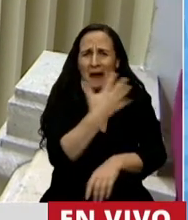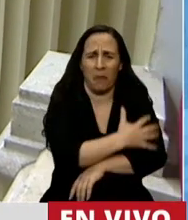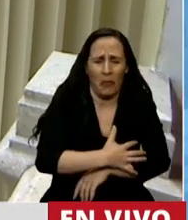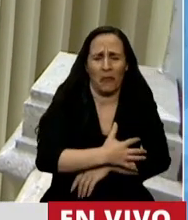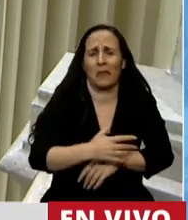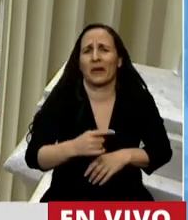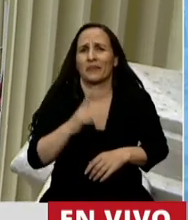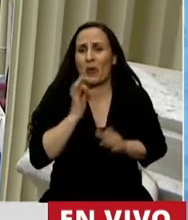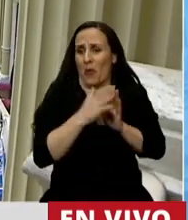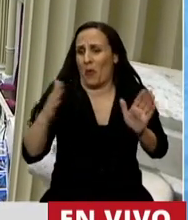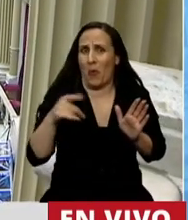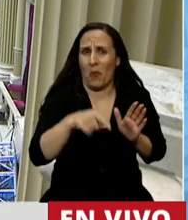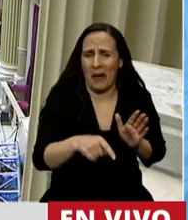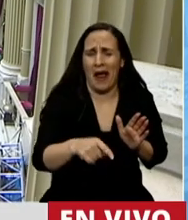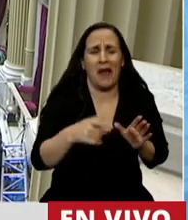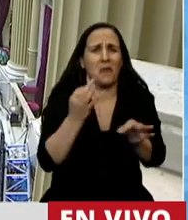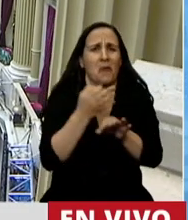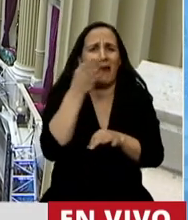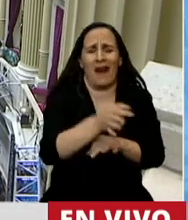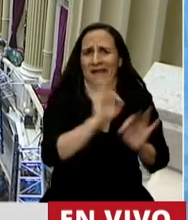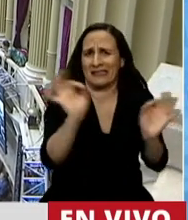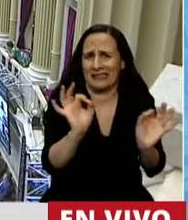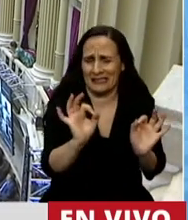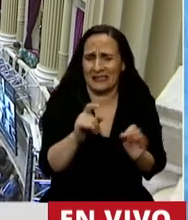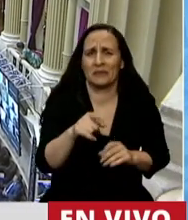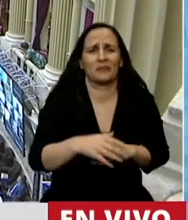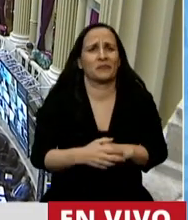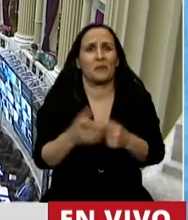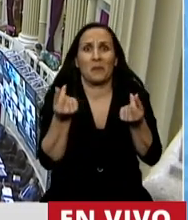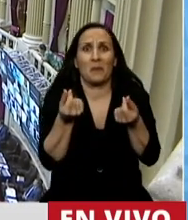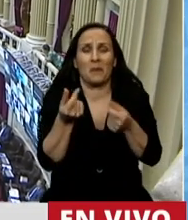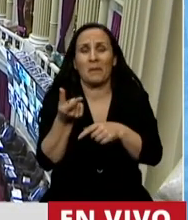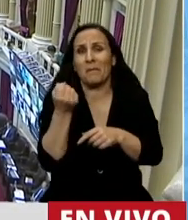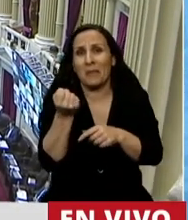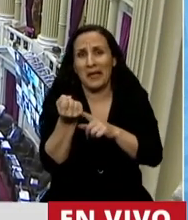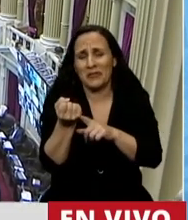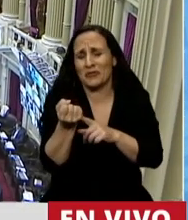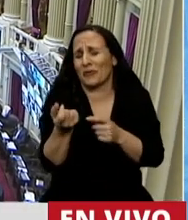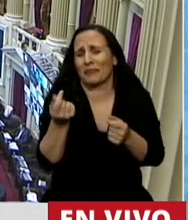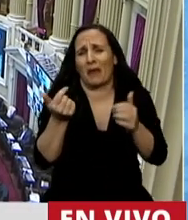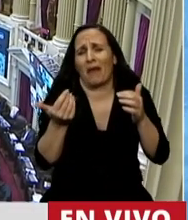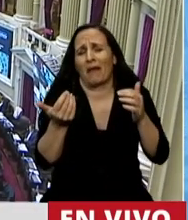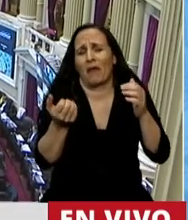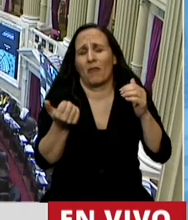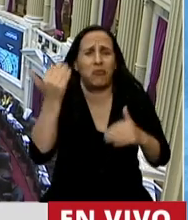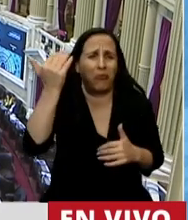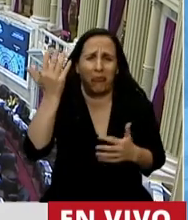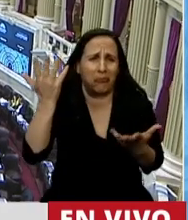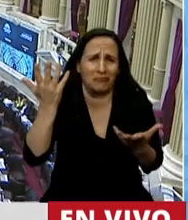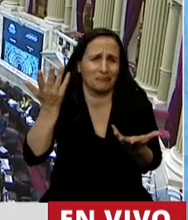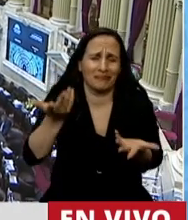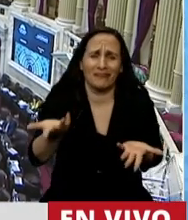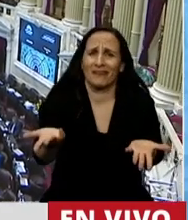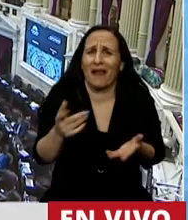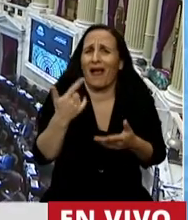un año de chicos en la Argentina sin clase, la moneda que vale un cuarto de lo que valía hace un año y todos los